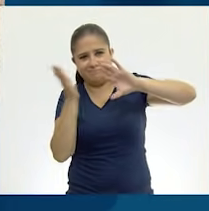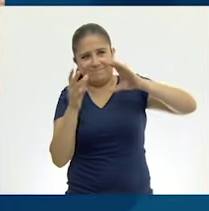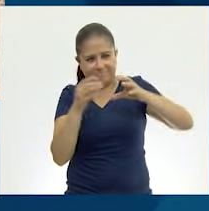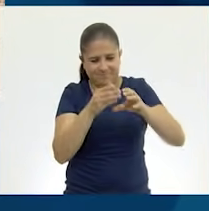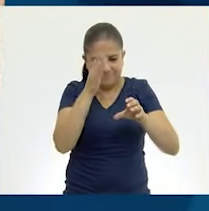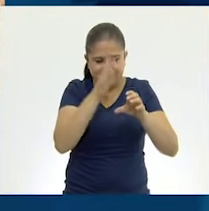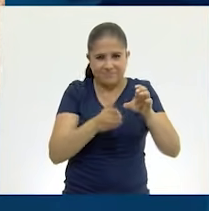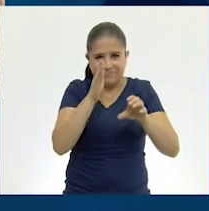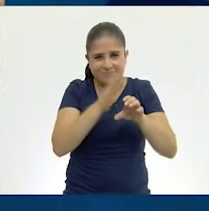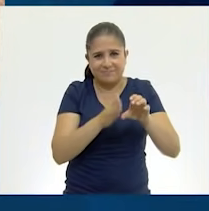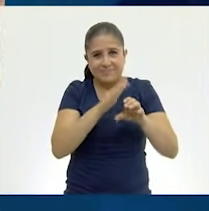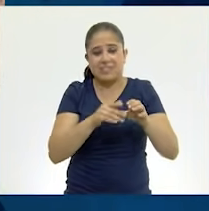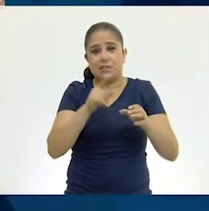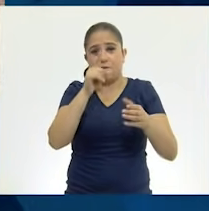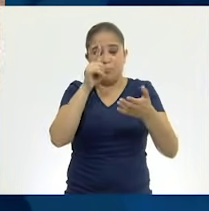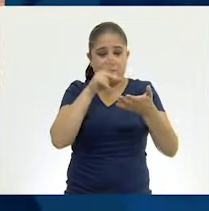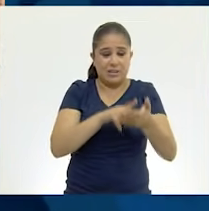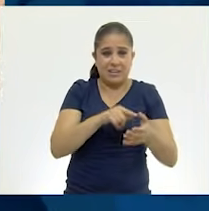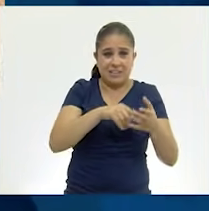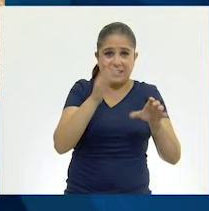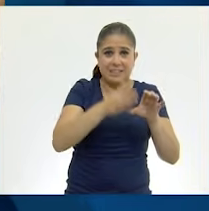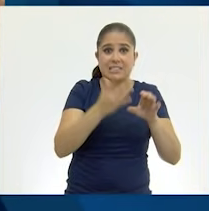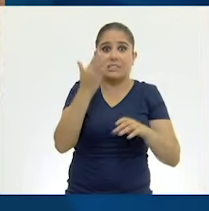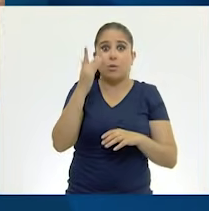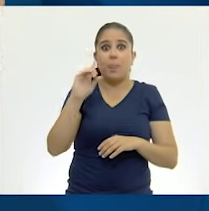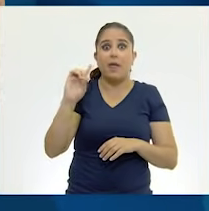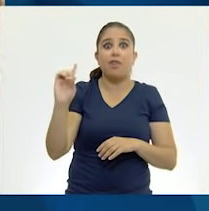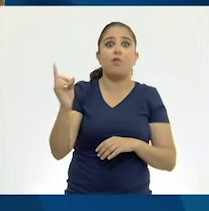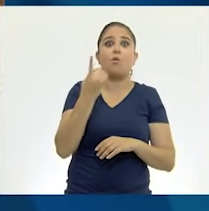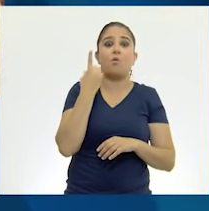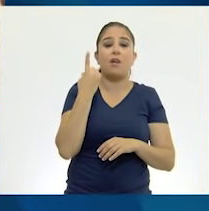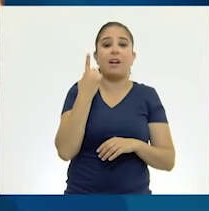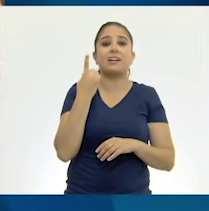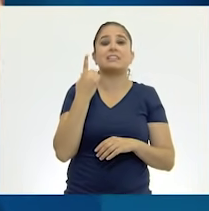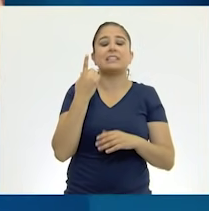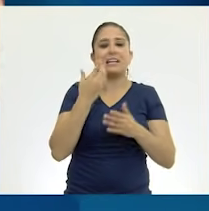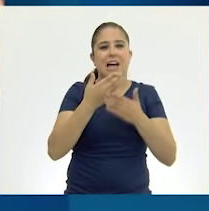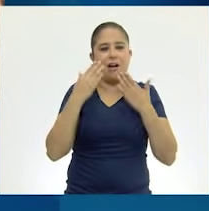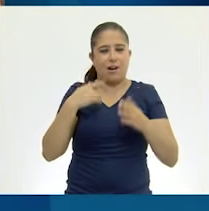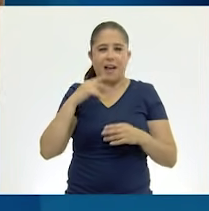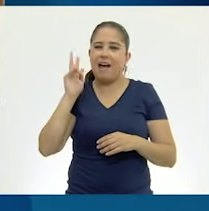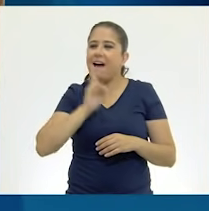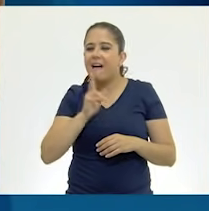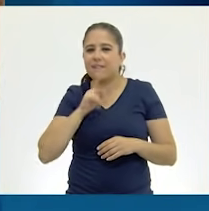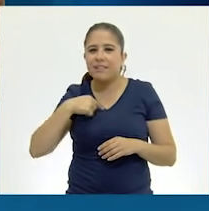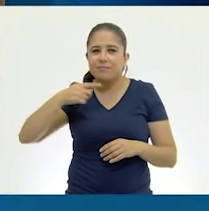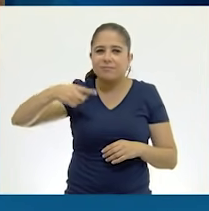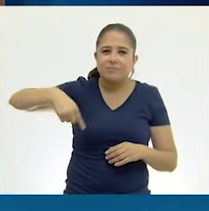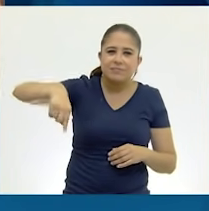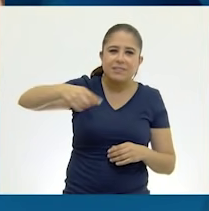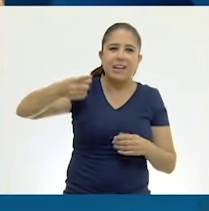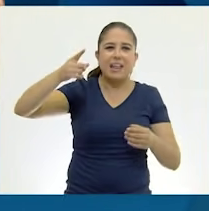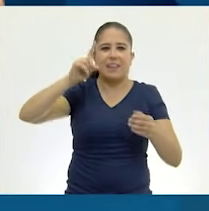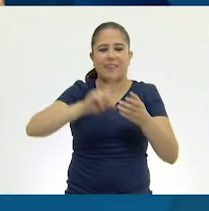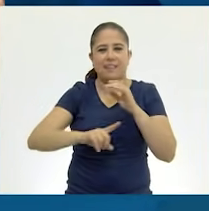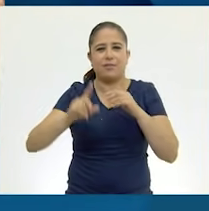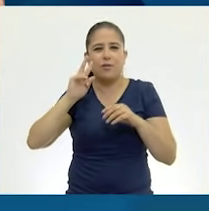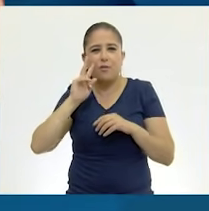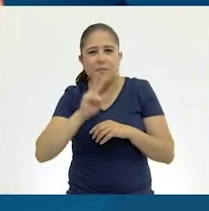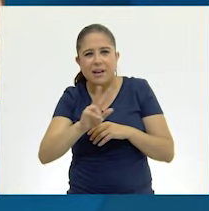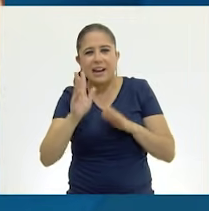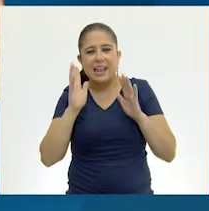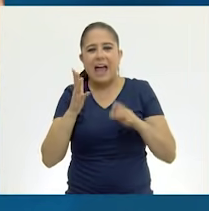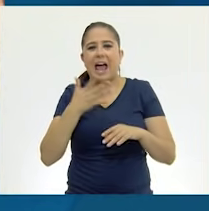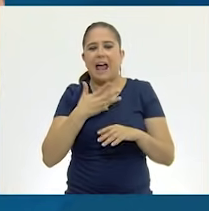pedazos. Y el kilo de esto que estaba $50. Voy a dar una vuelta dentro del mes para ver si ya